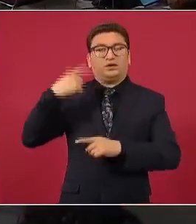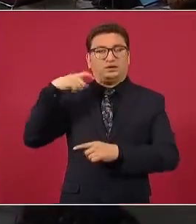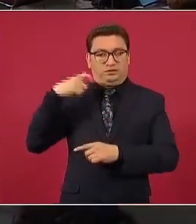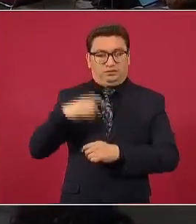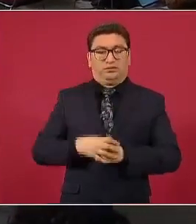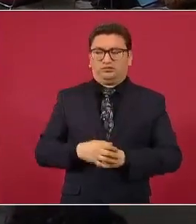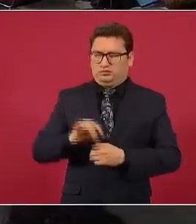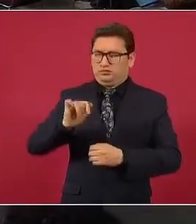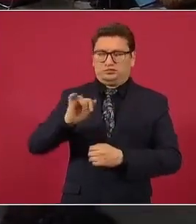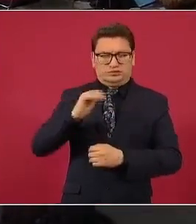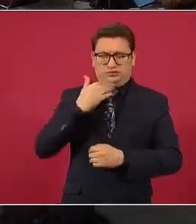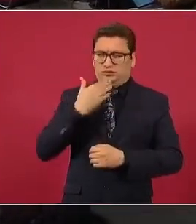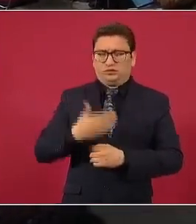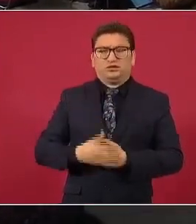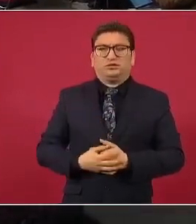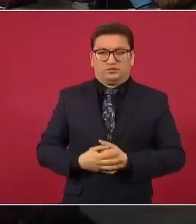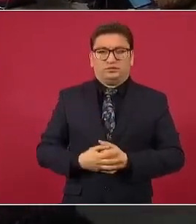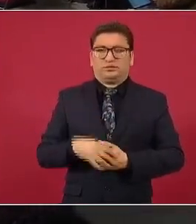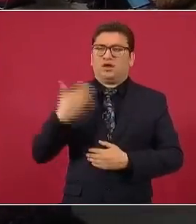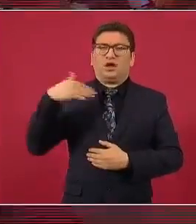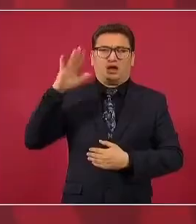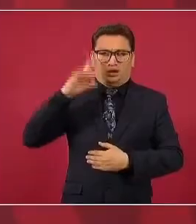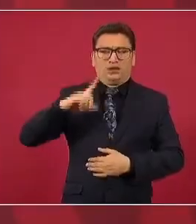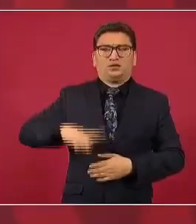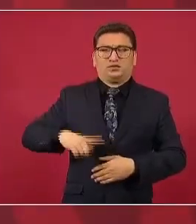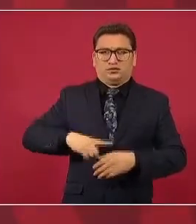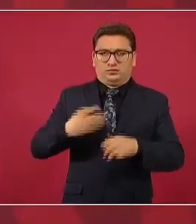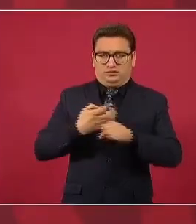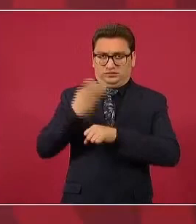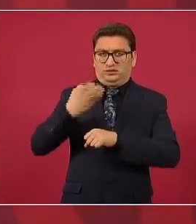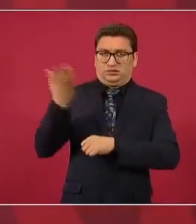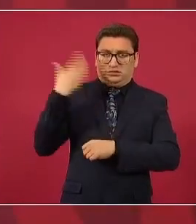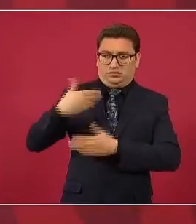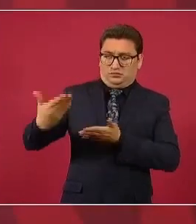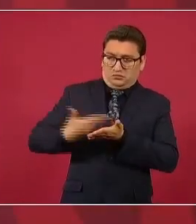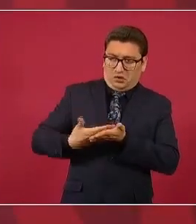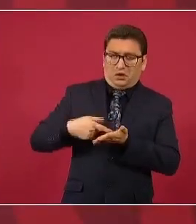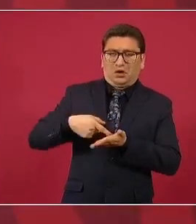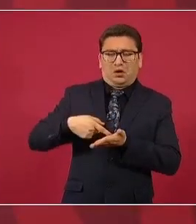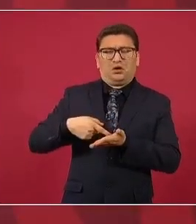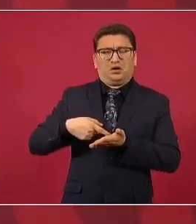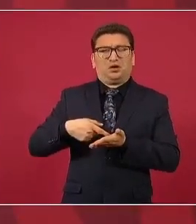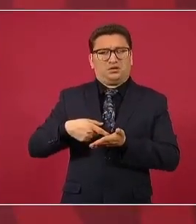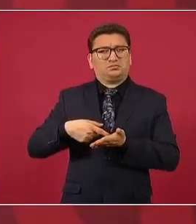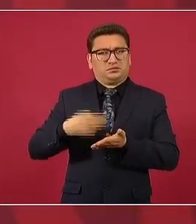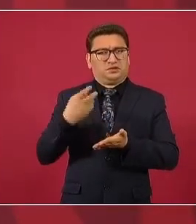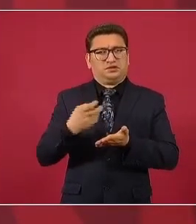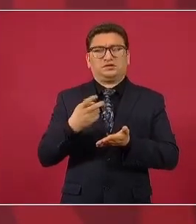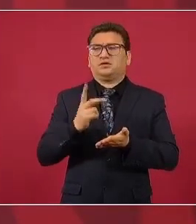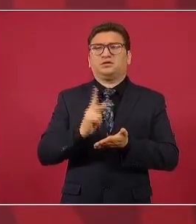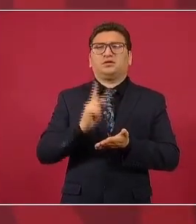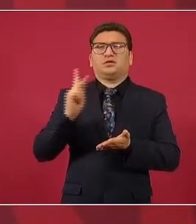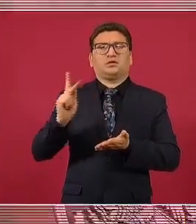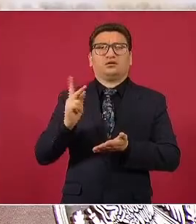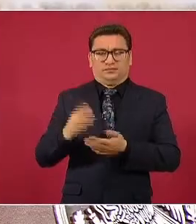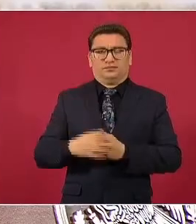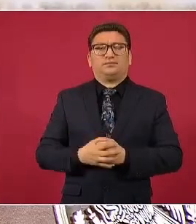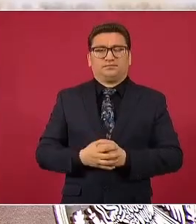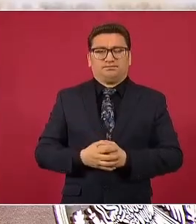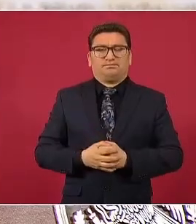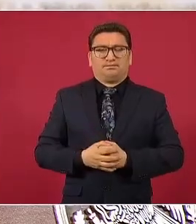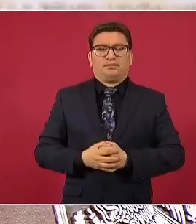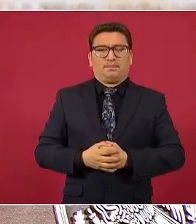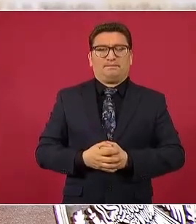lo vemos. Desde el anterior gobierno estatal nos los plantearon, es algo parecido a